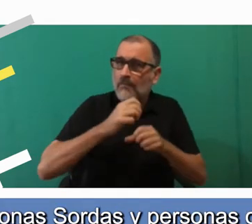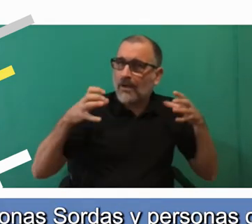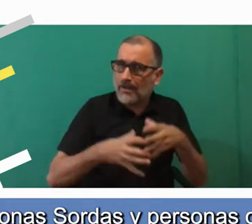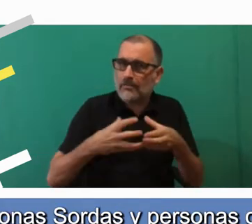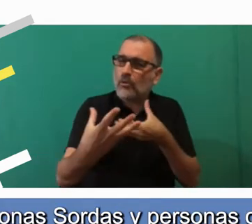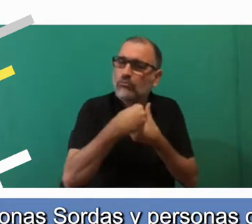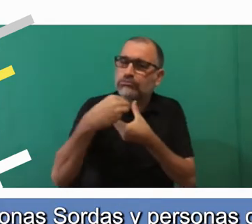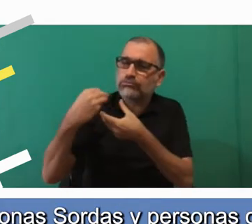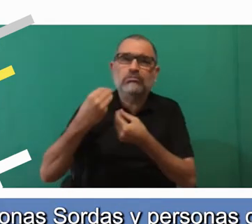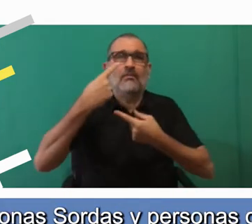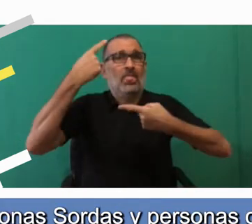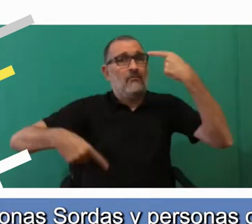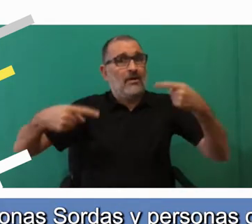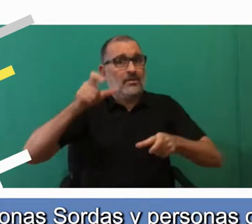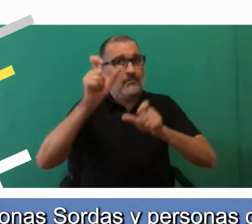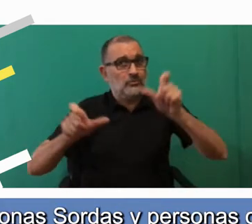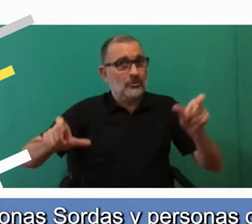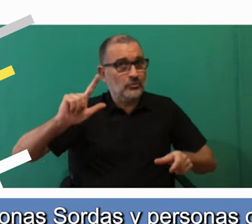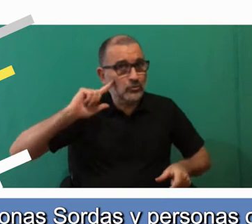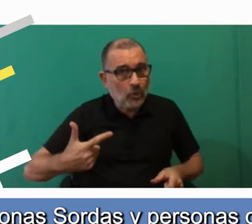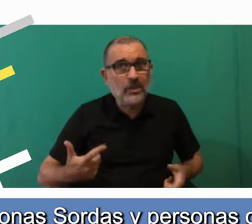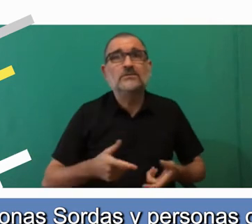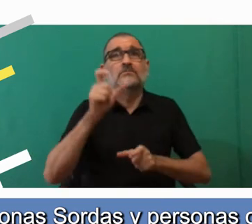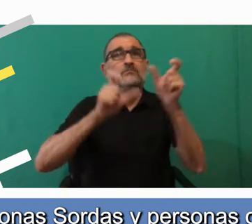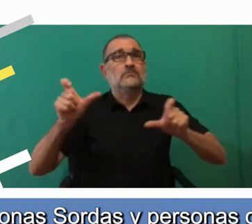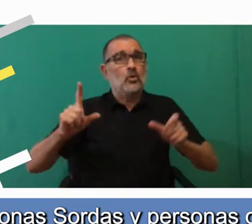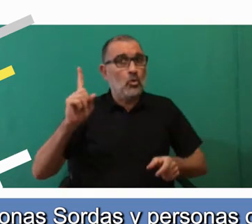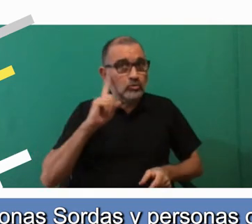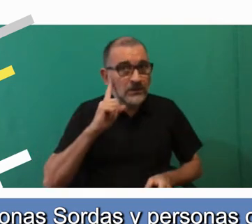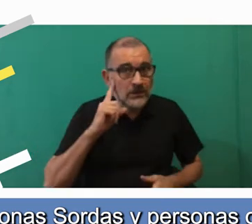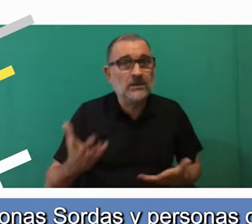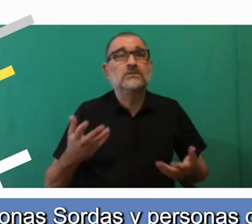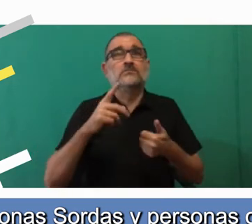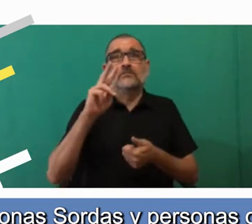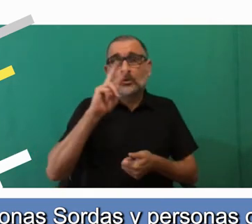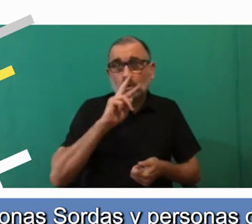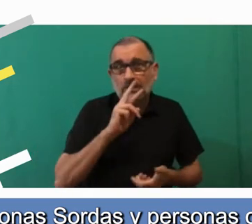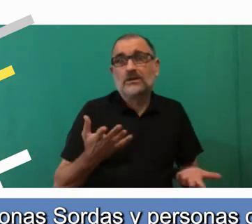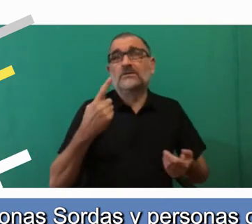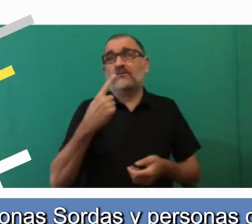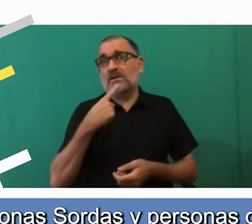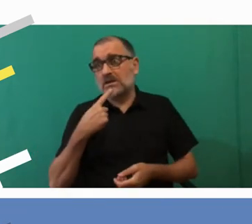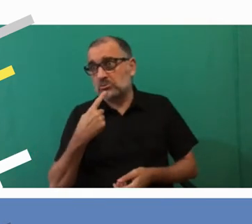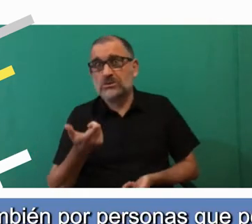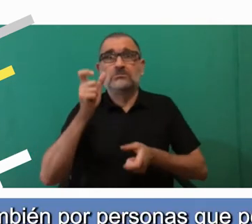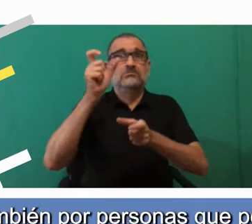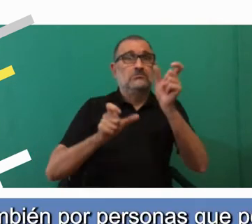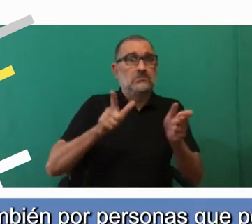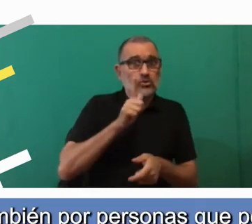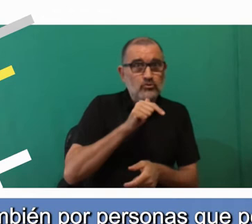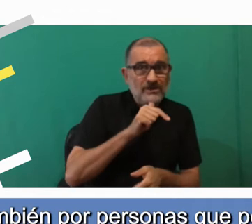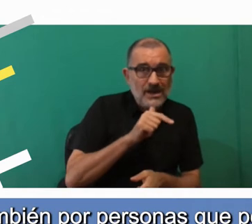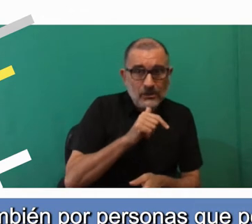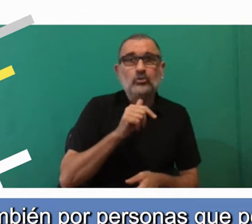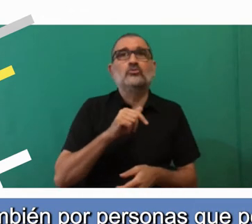por personas sordas y personas oyentes, por mujeres, varones, personas no binarias y también